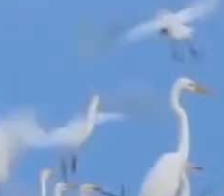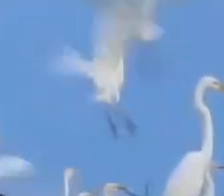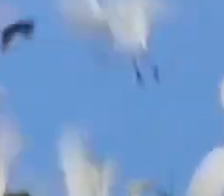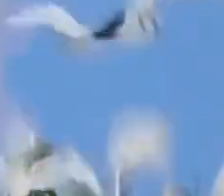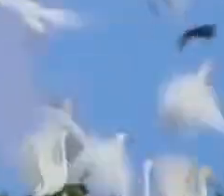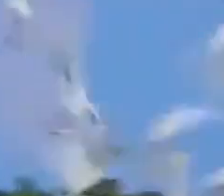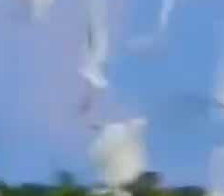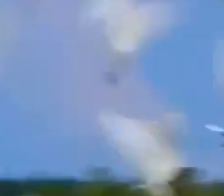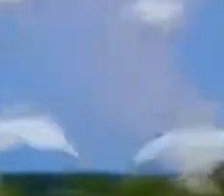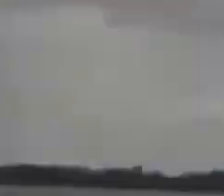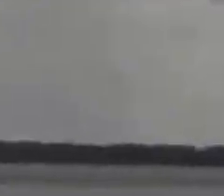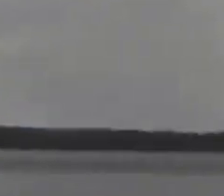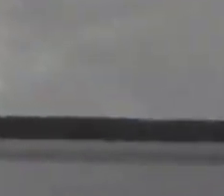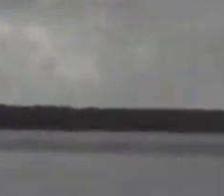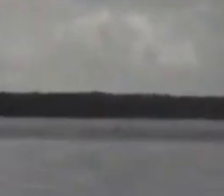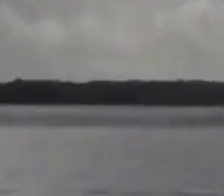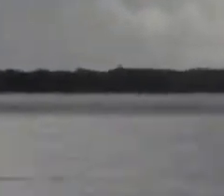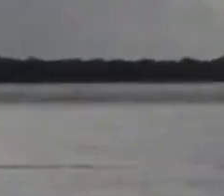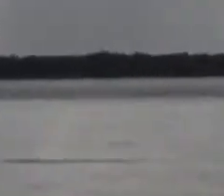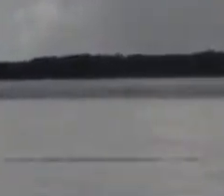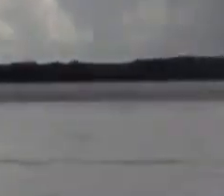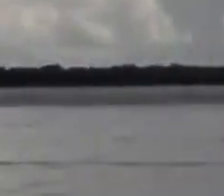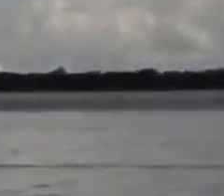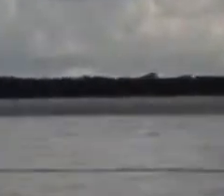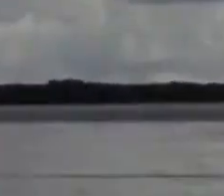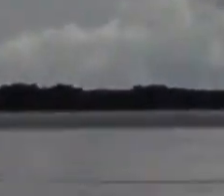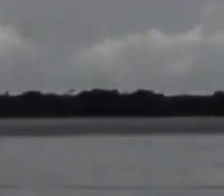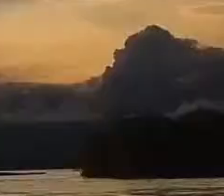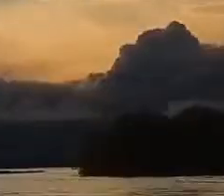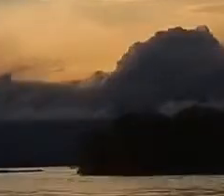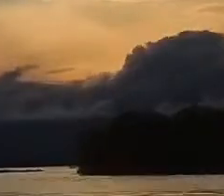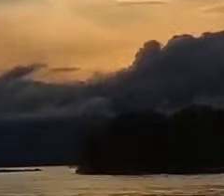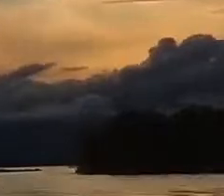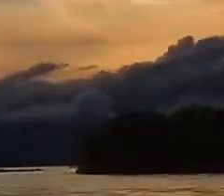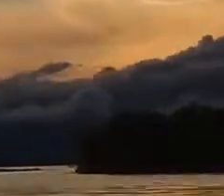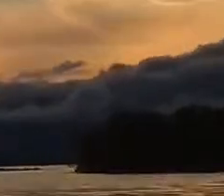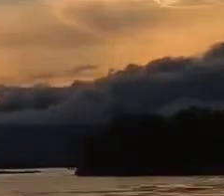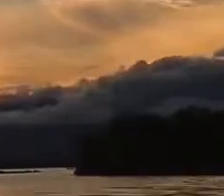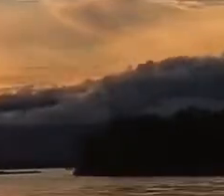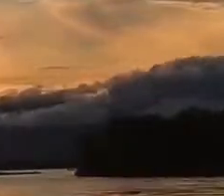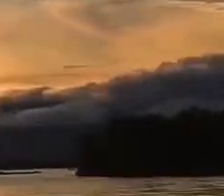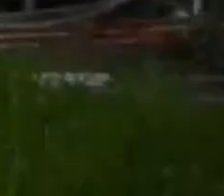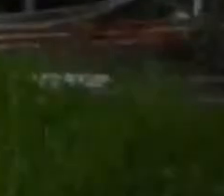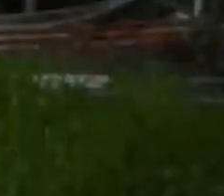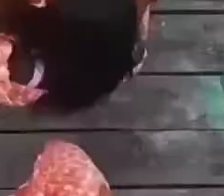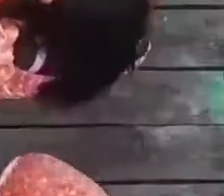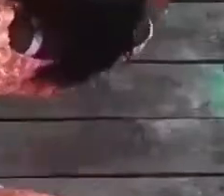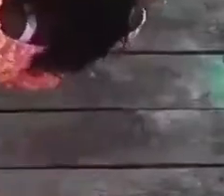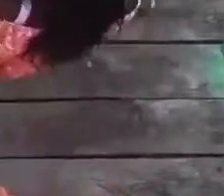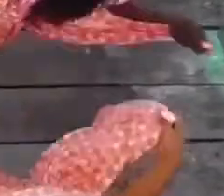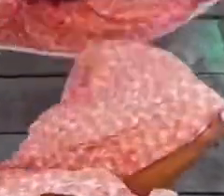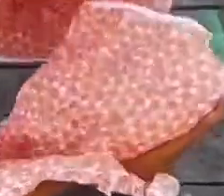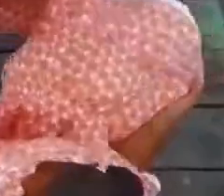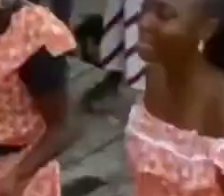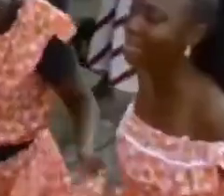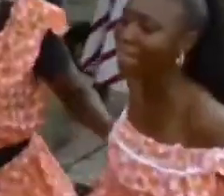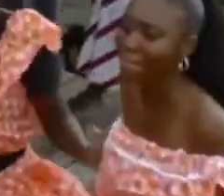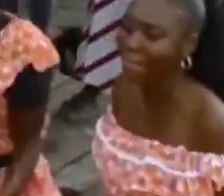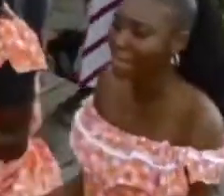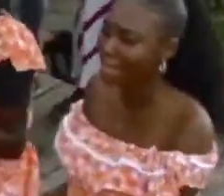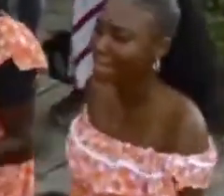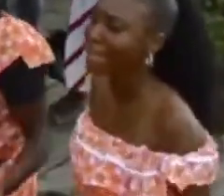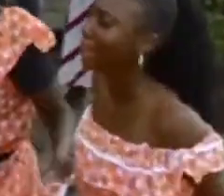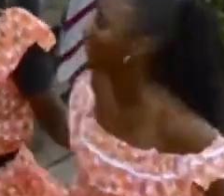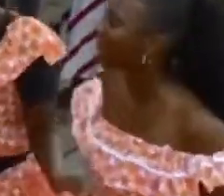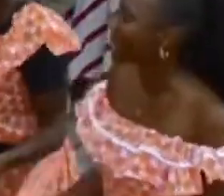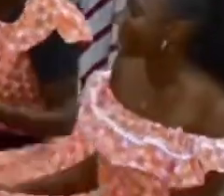aves, primates, manatíes y diferentes especies, salidas de pesca, presentación cultural y noche